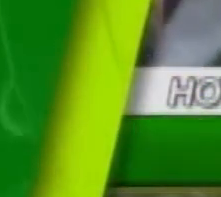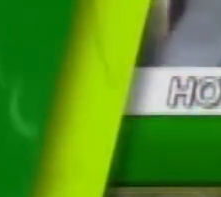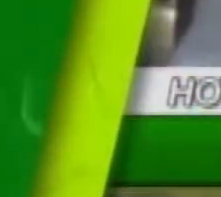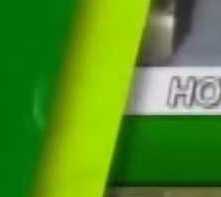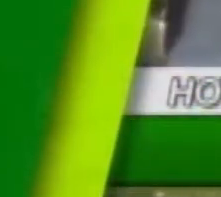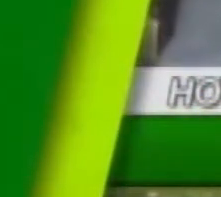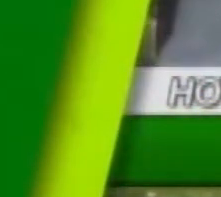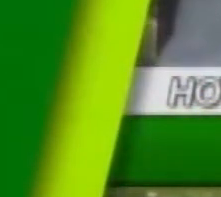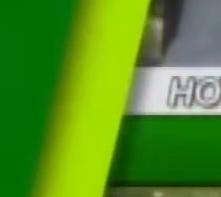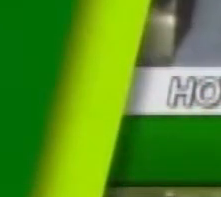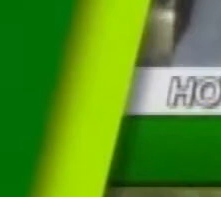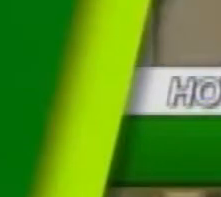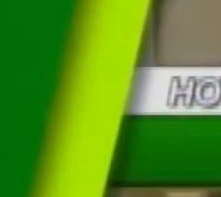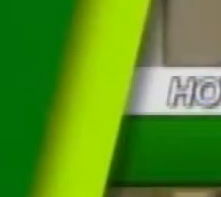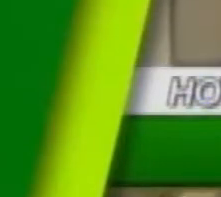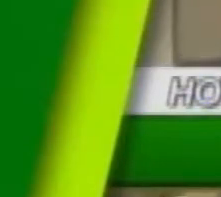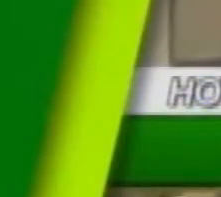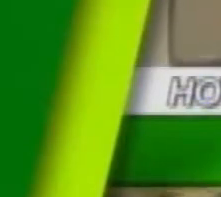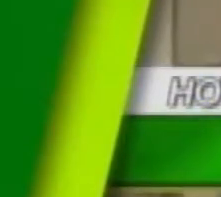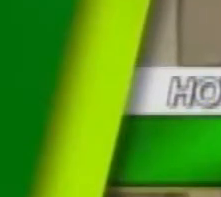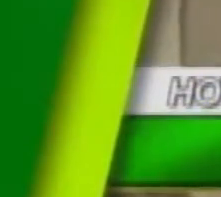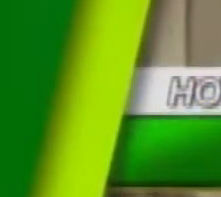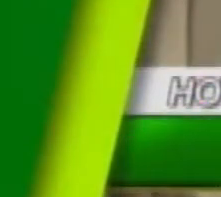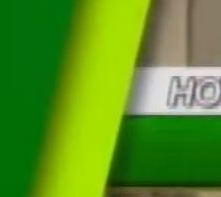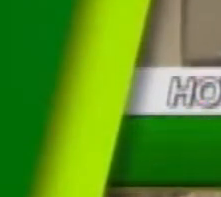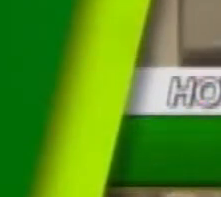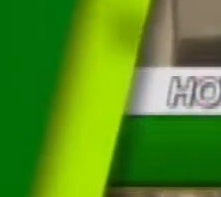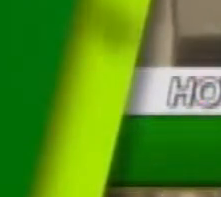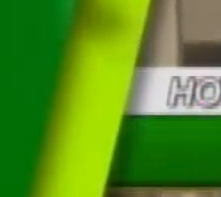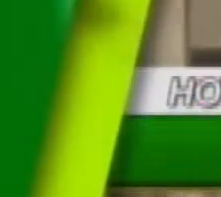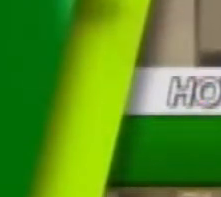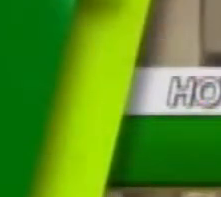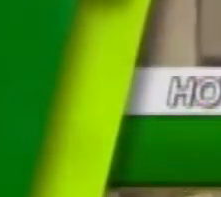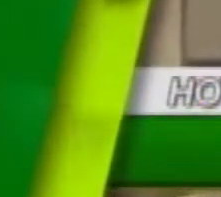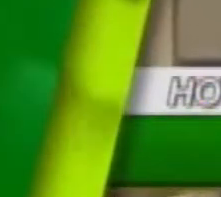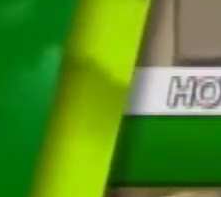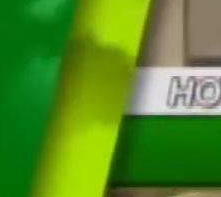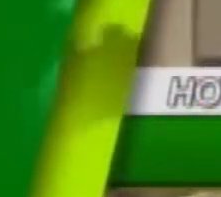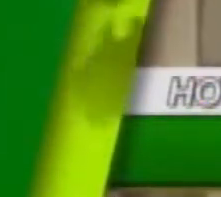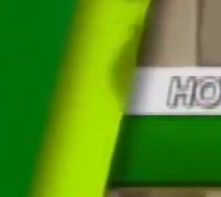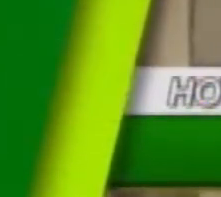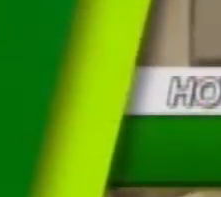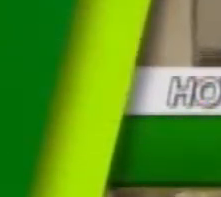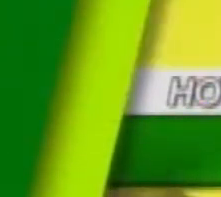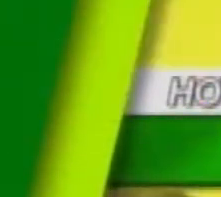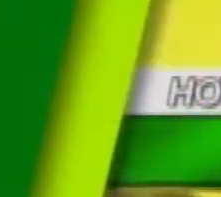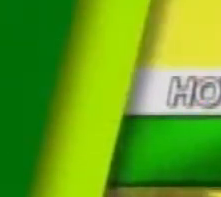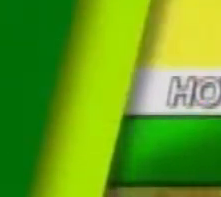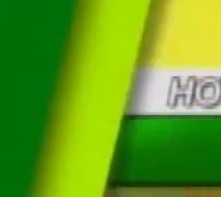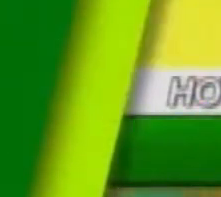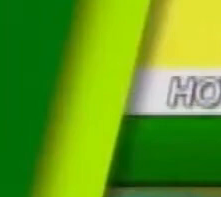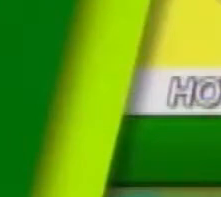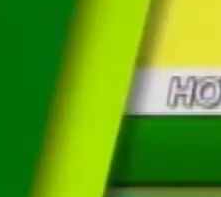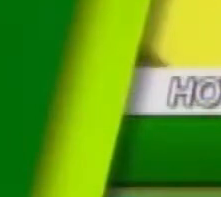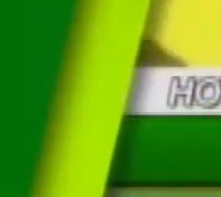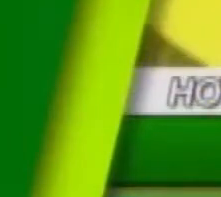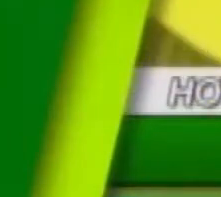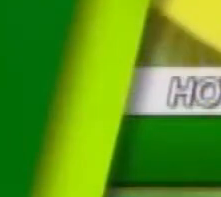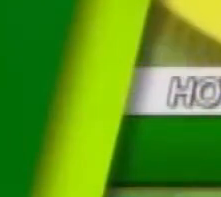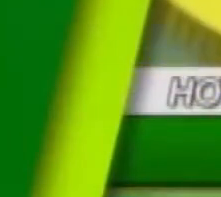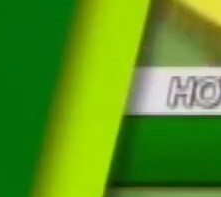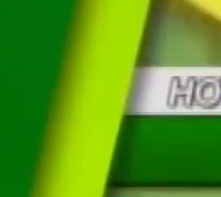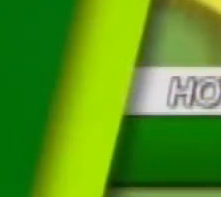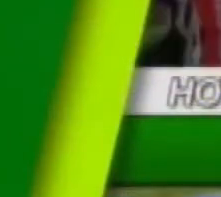río Magdalena en el barrio Siape. Y en Rebolo, muere hombre que resultó herido por una bala perdida. Y esperen nuestra